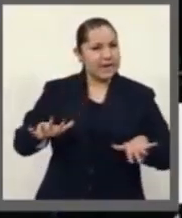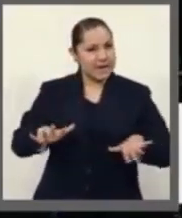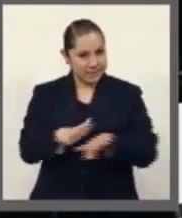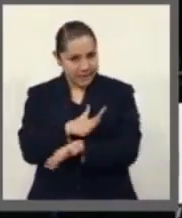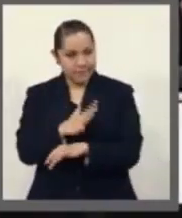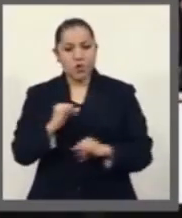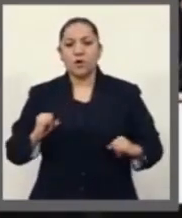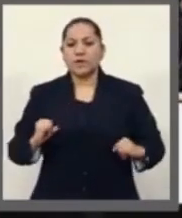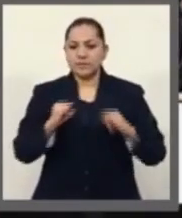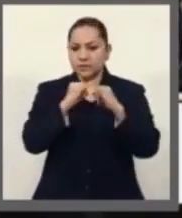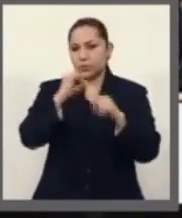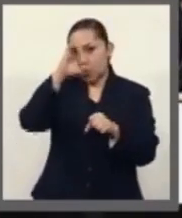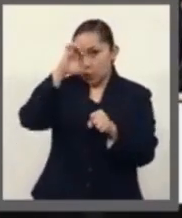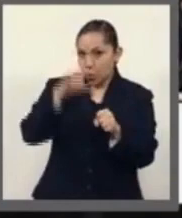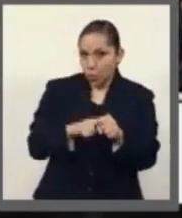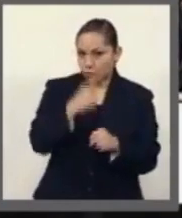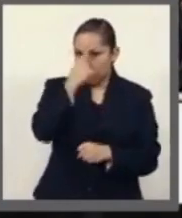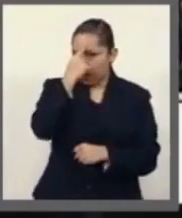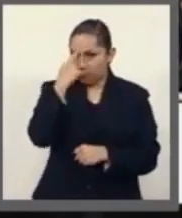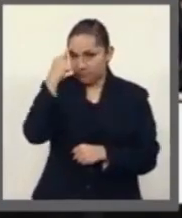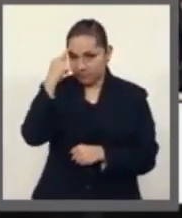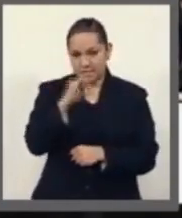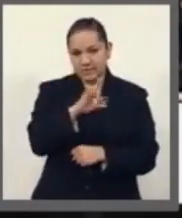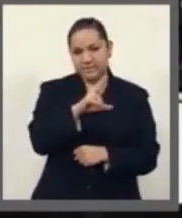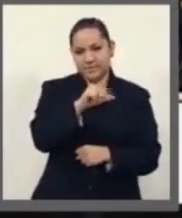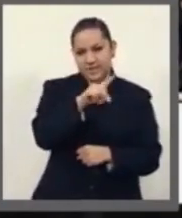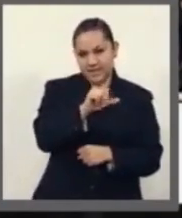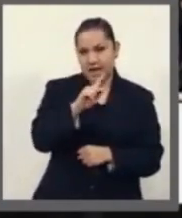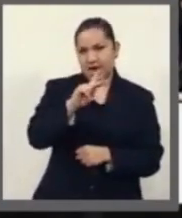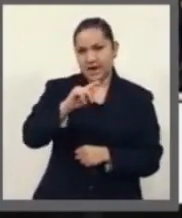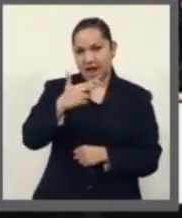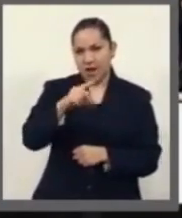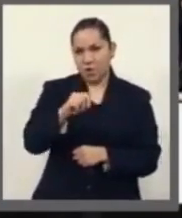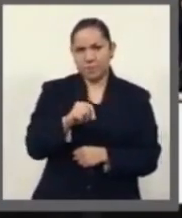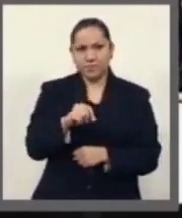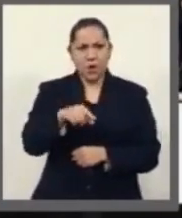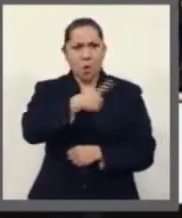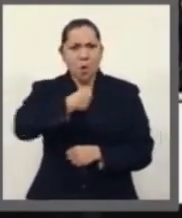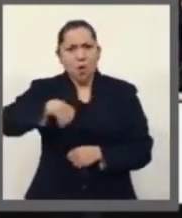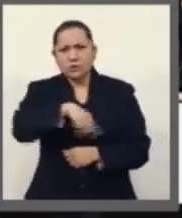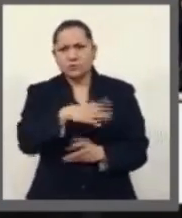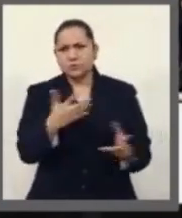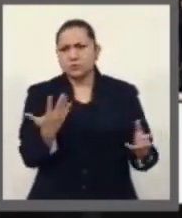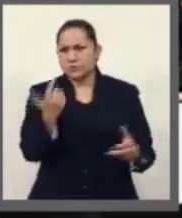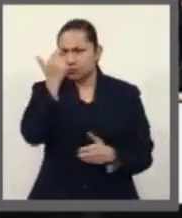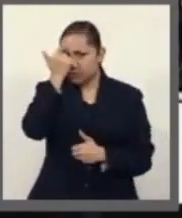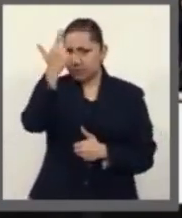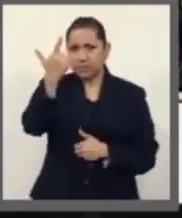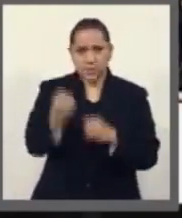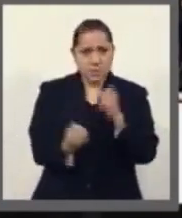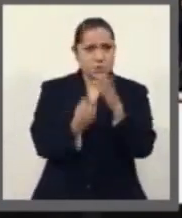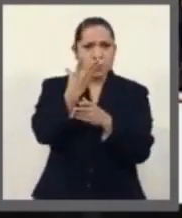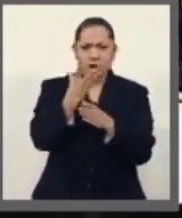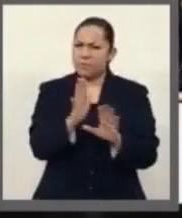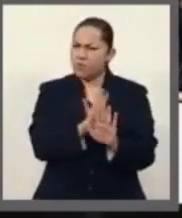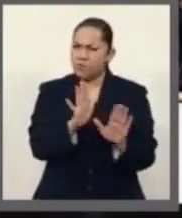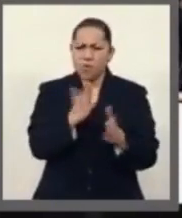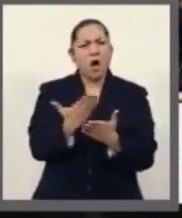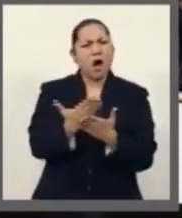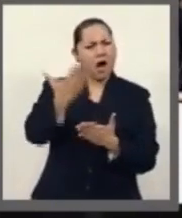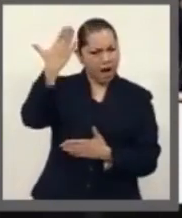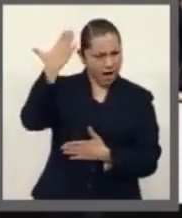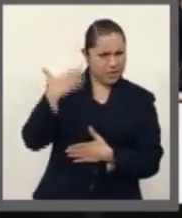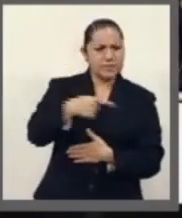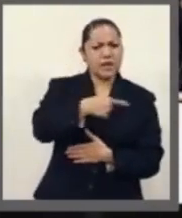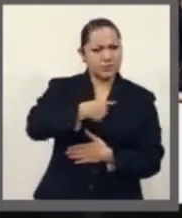frida kahlo no es ninguna manera una ocurrencia esto fue planteado originalmente incluso en diferentes